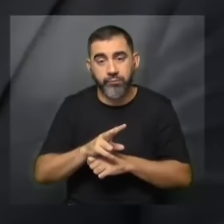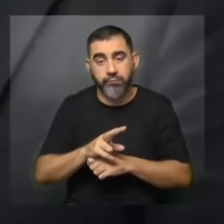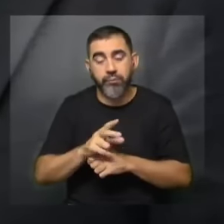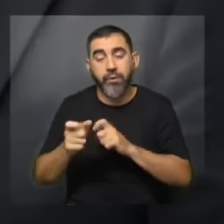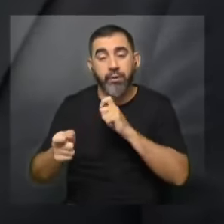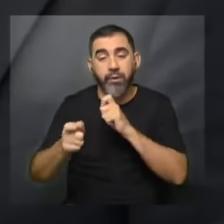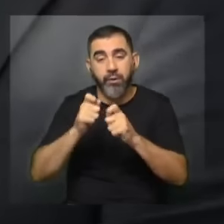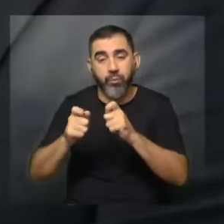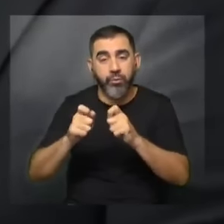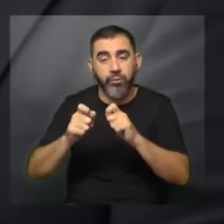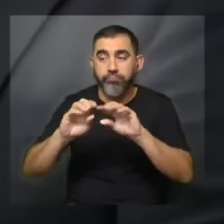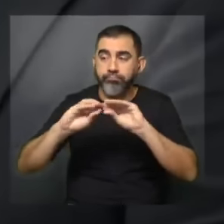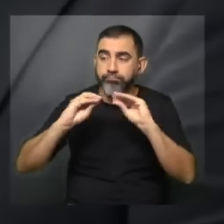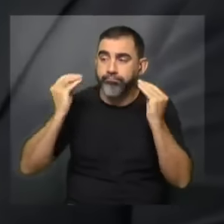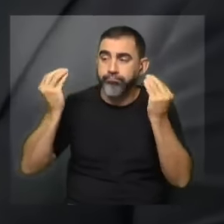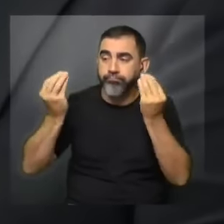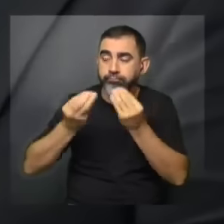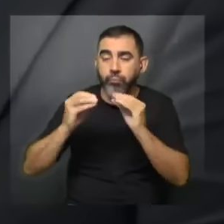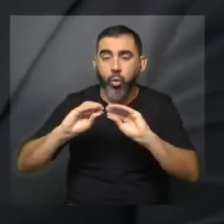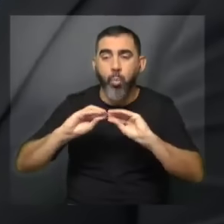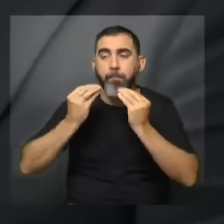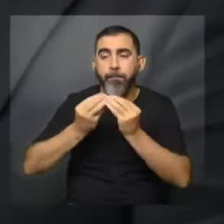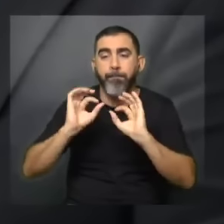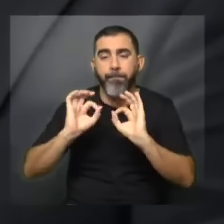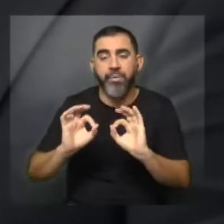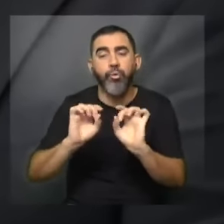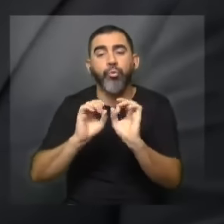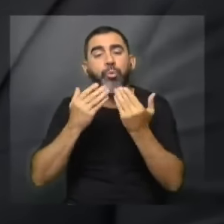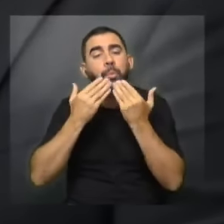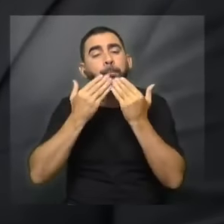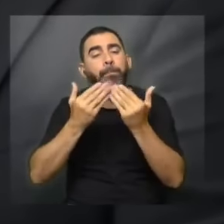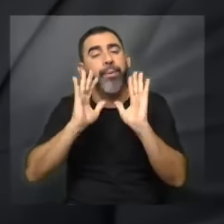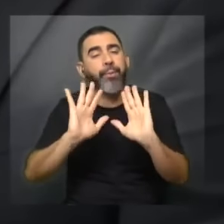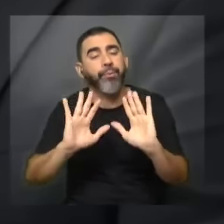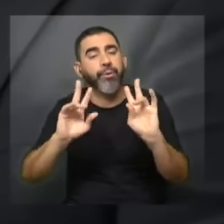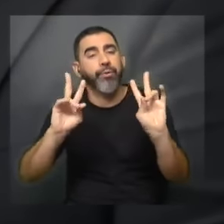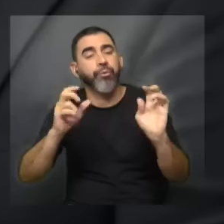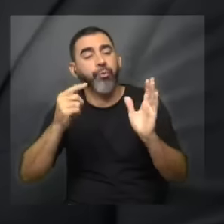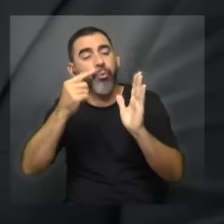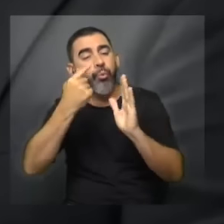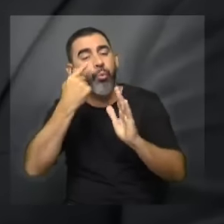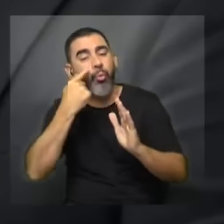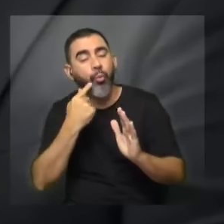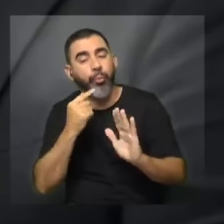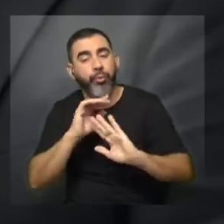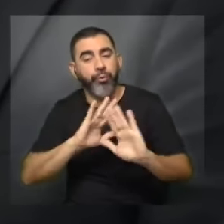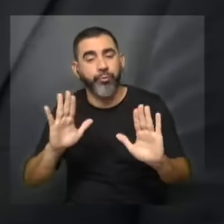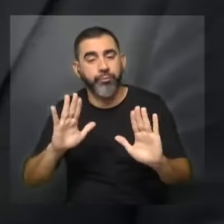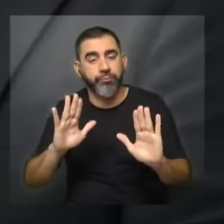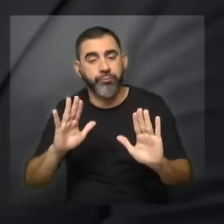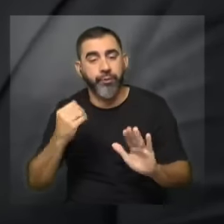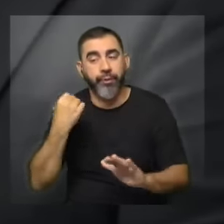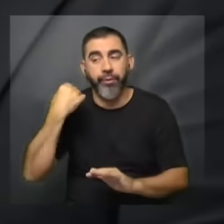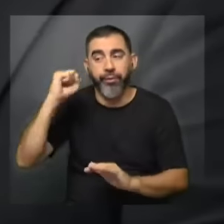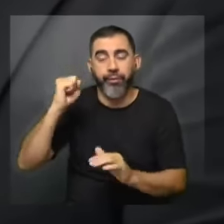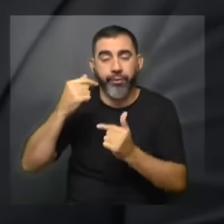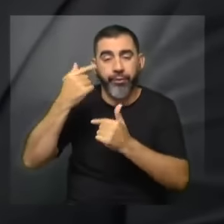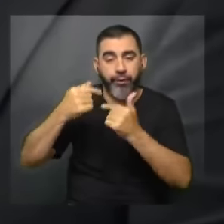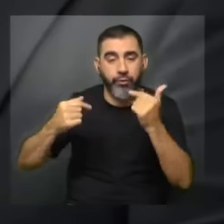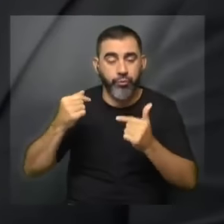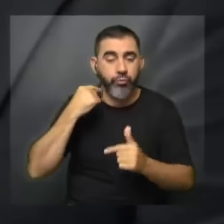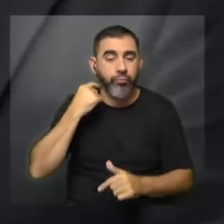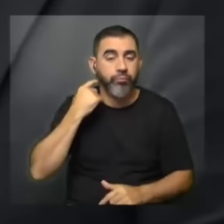una encuesta que es mucho más completa que simplemente la cifra de digamos delitos este